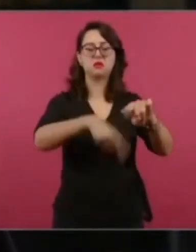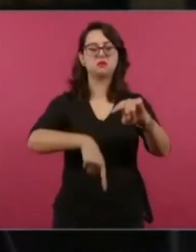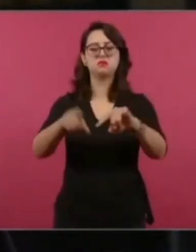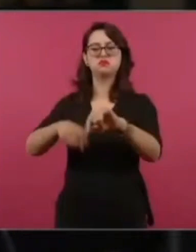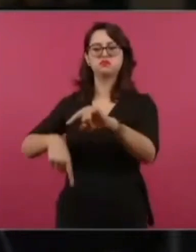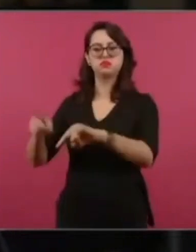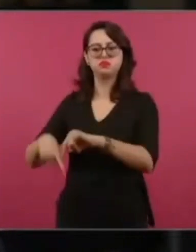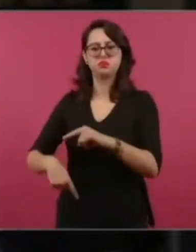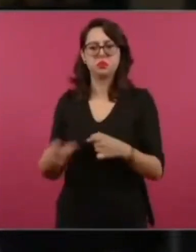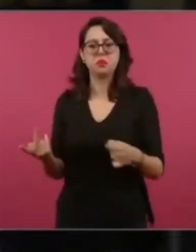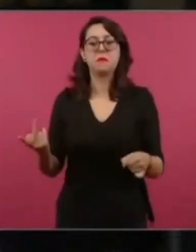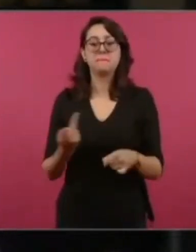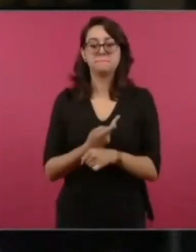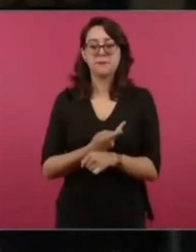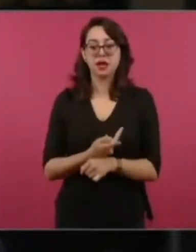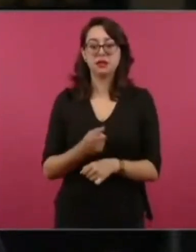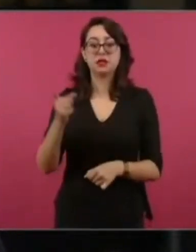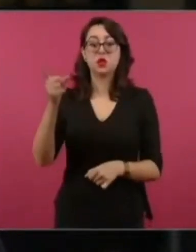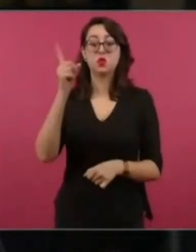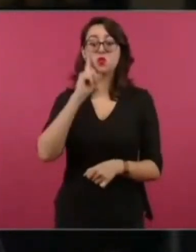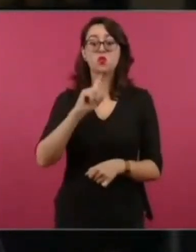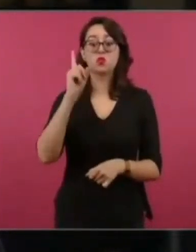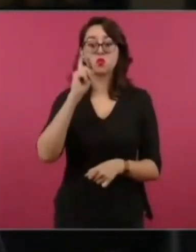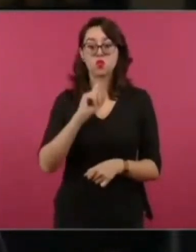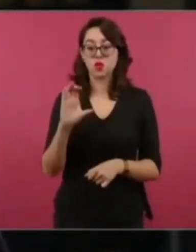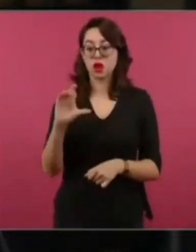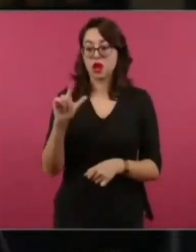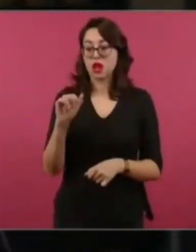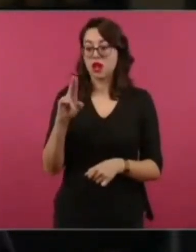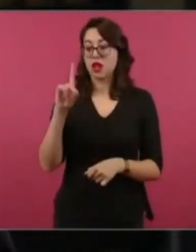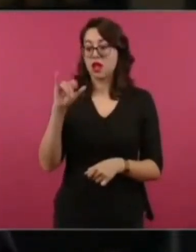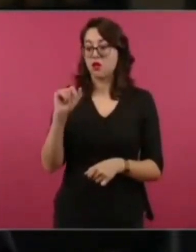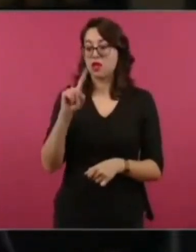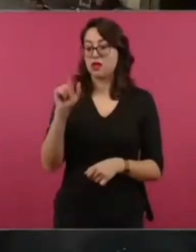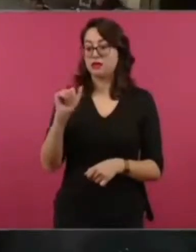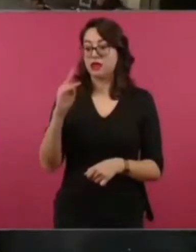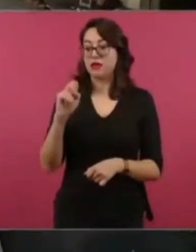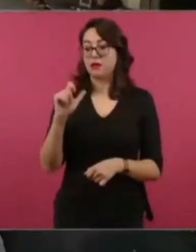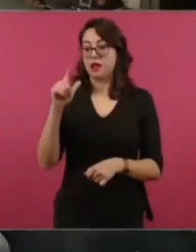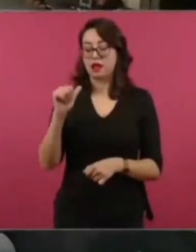INE, específicamente la consejera Claudia Zavala, presidente.